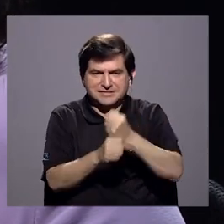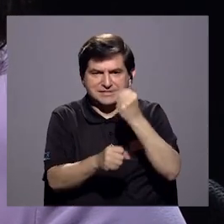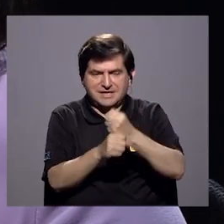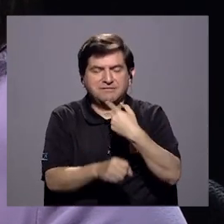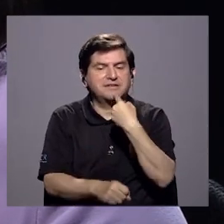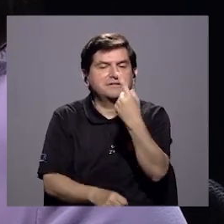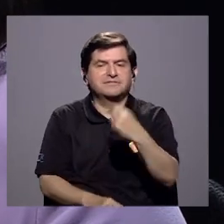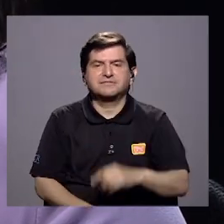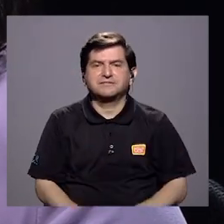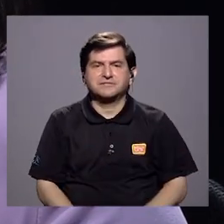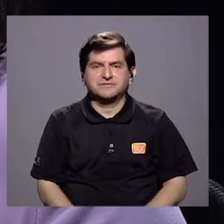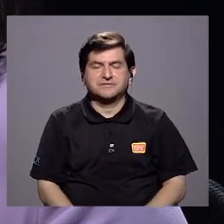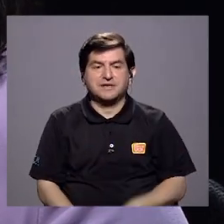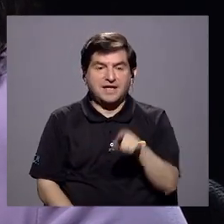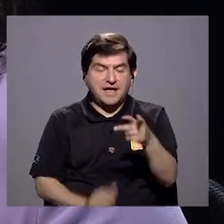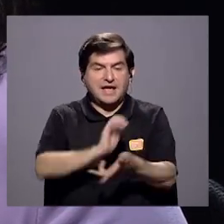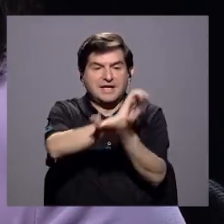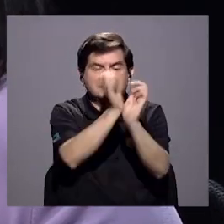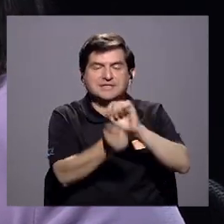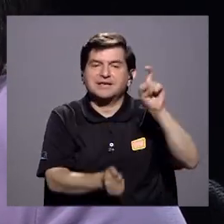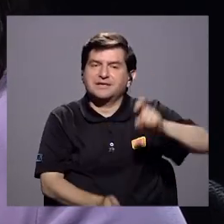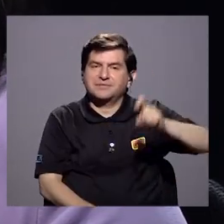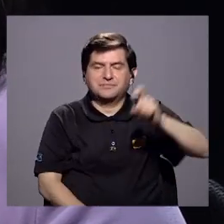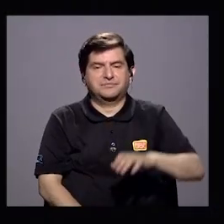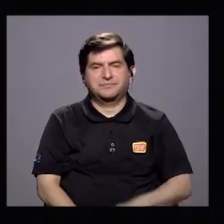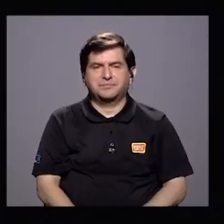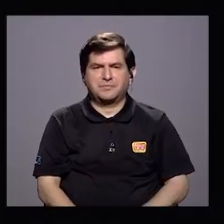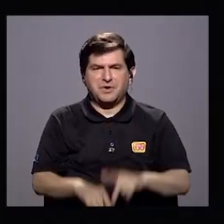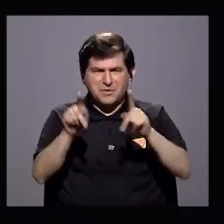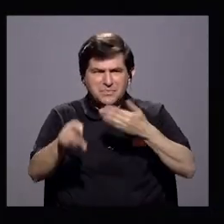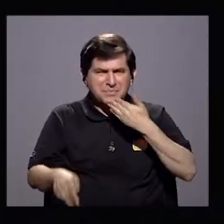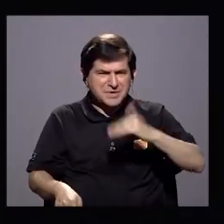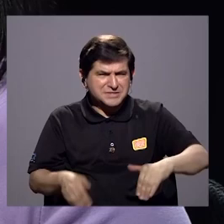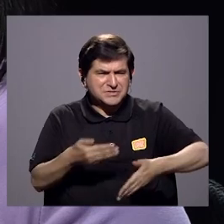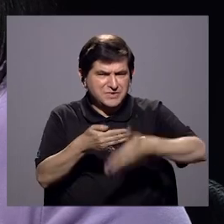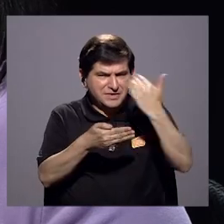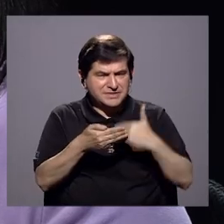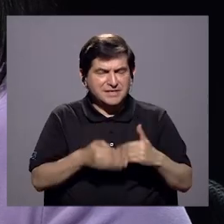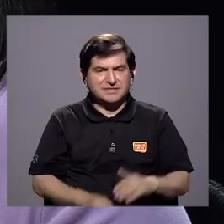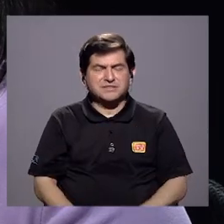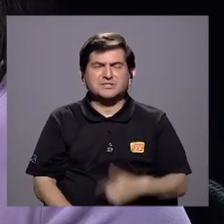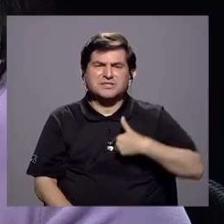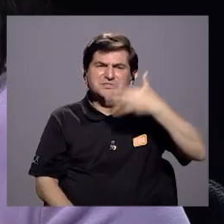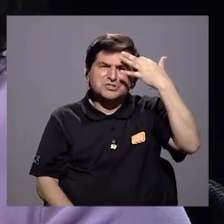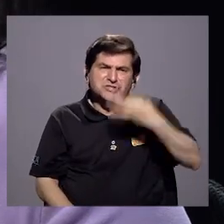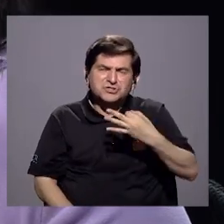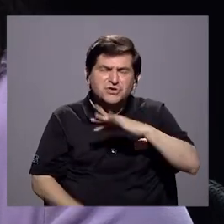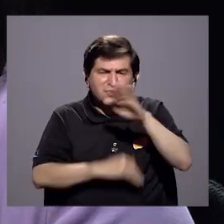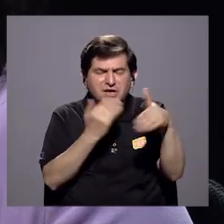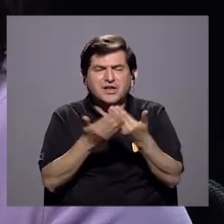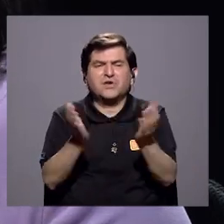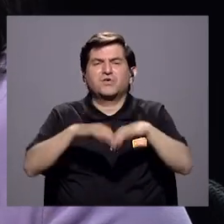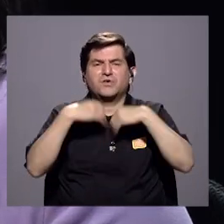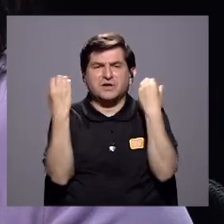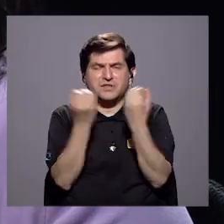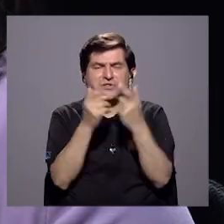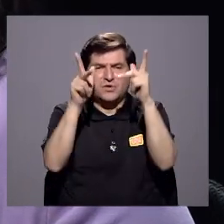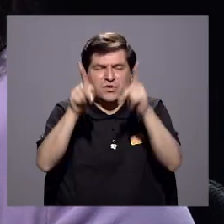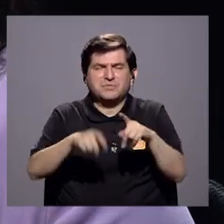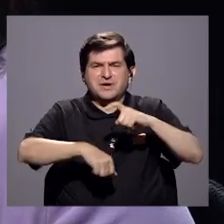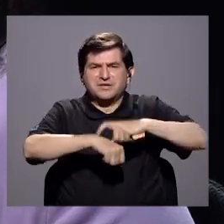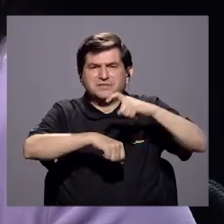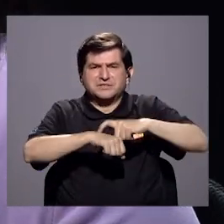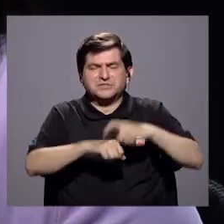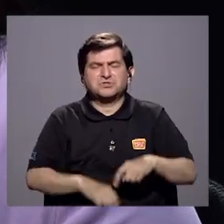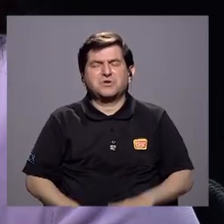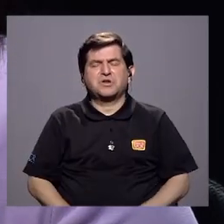comprometida, lo dice, este cambio tenía que llegar. ¿Había gente mala? Había gente que yo creo que, como en toda organización, estaba en una